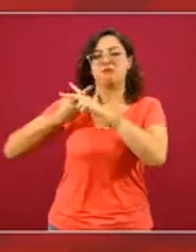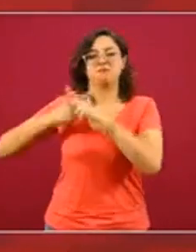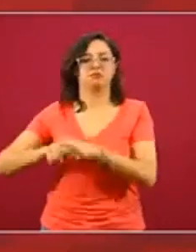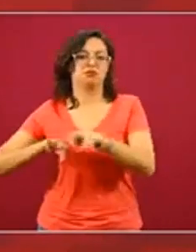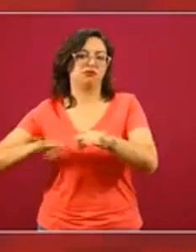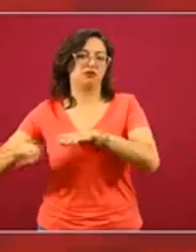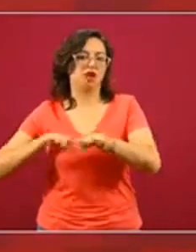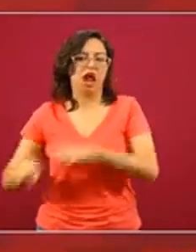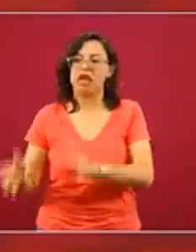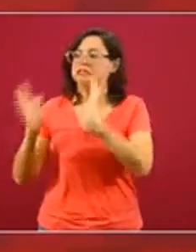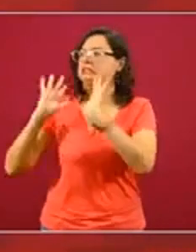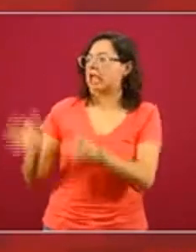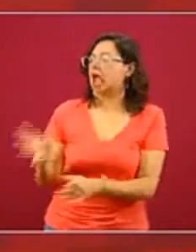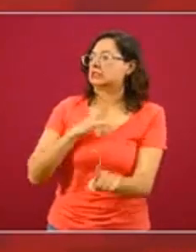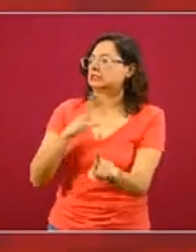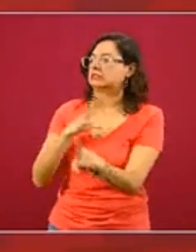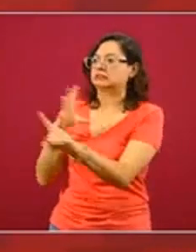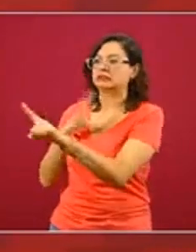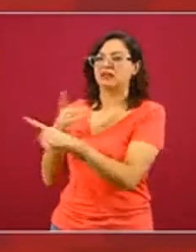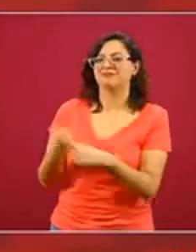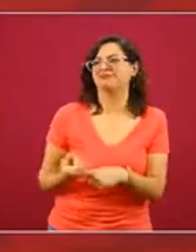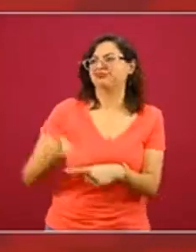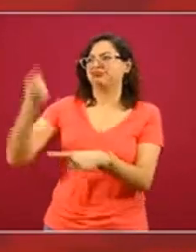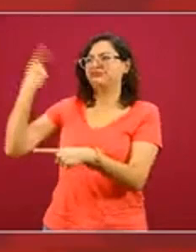menos 6 semanas atrás.